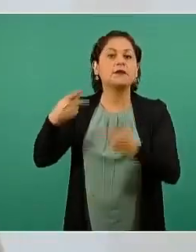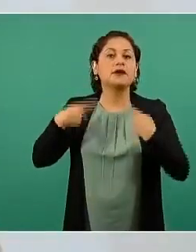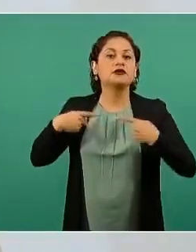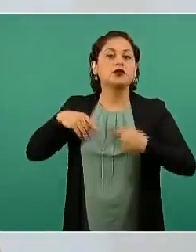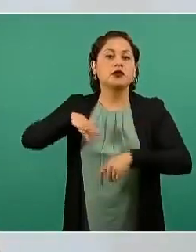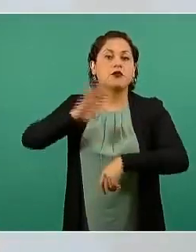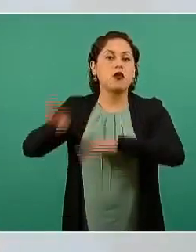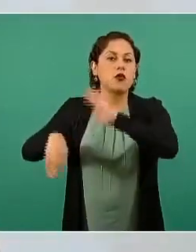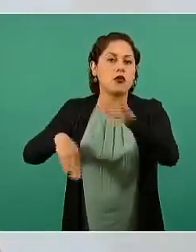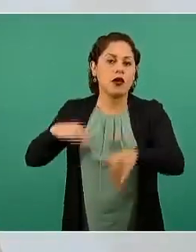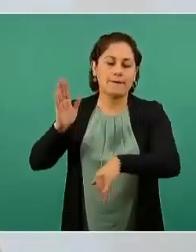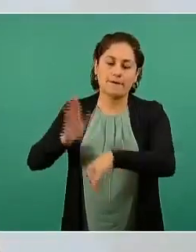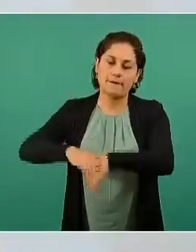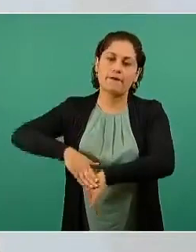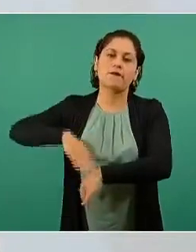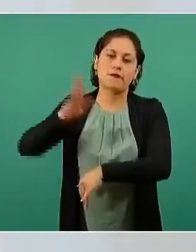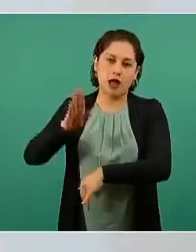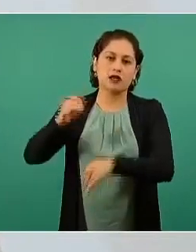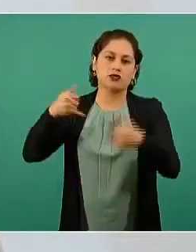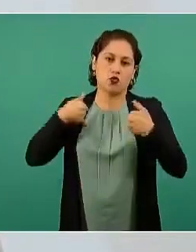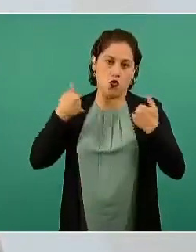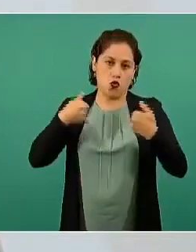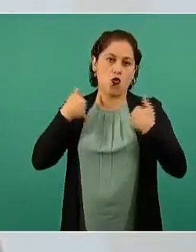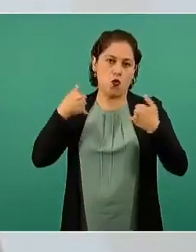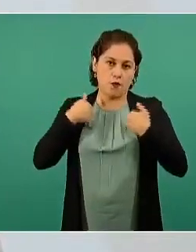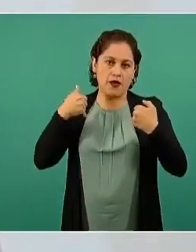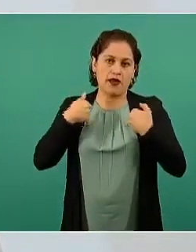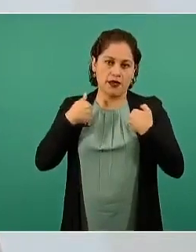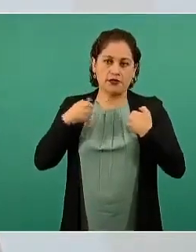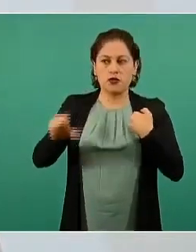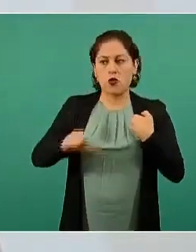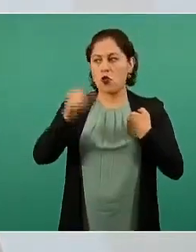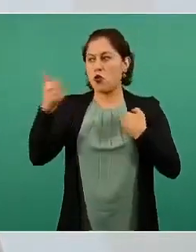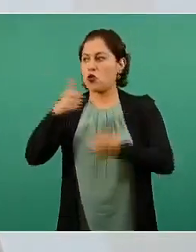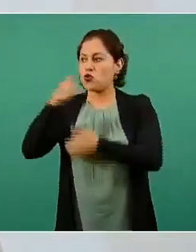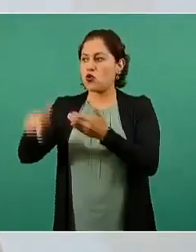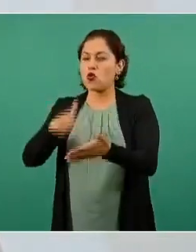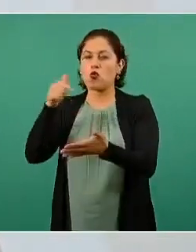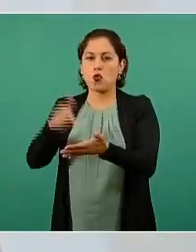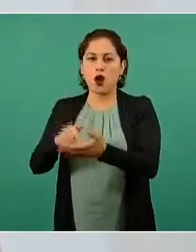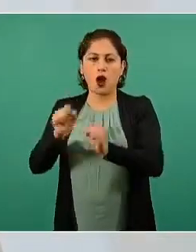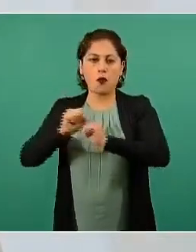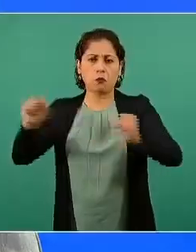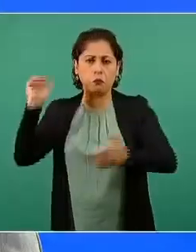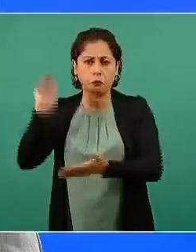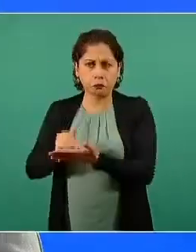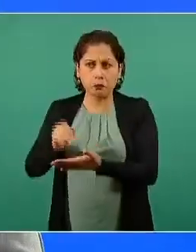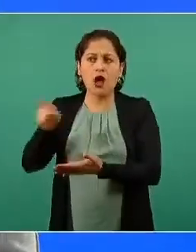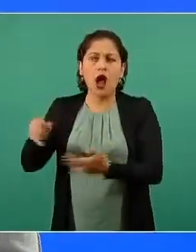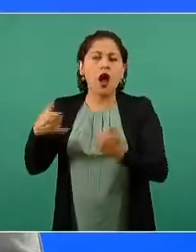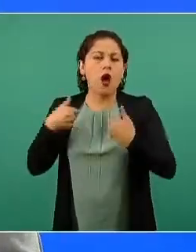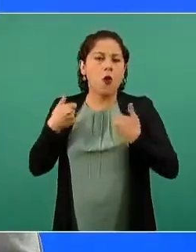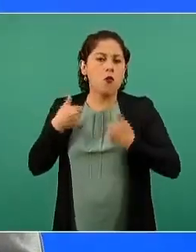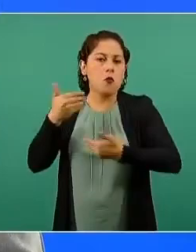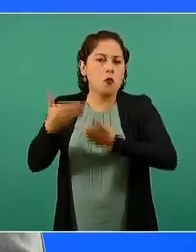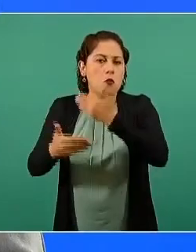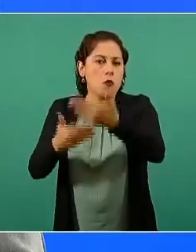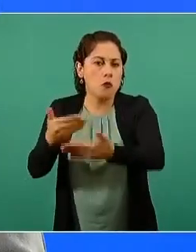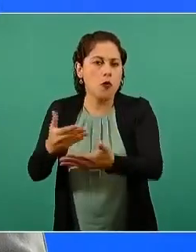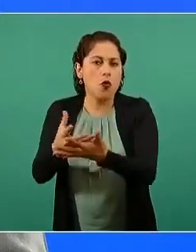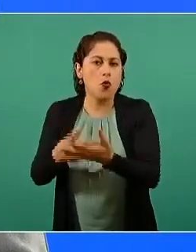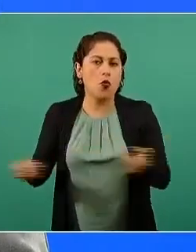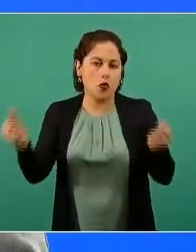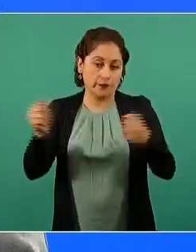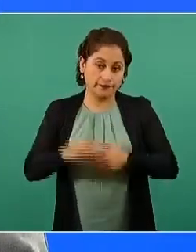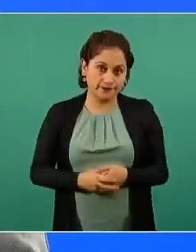ha sido mucho más alta en personas jóvenes que en otras jurisdicciones del país. Así que, y la otra cosa que nosotros